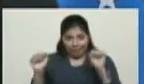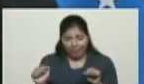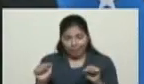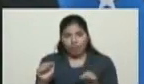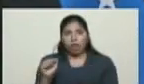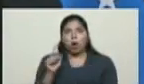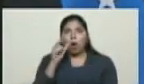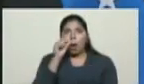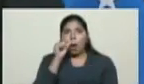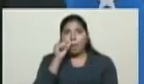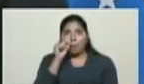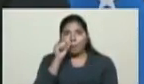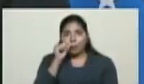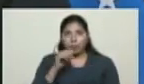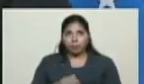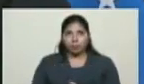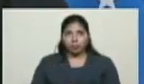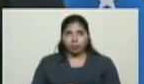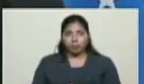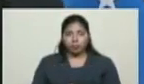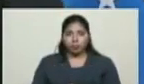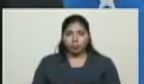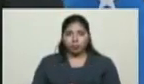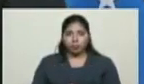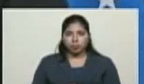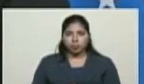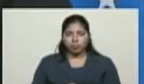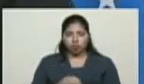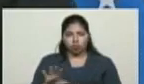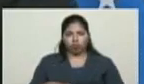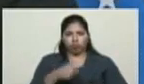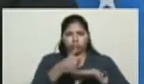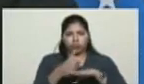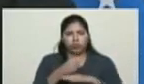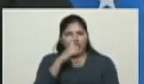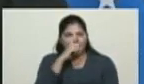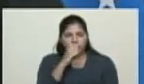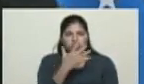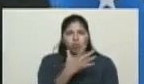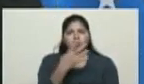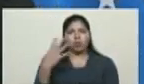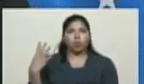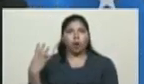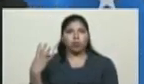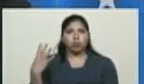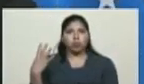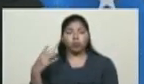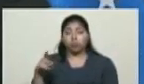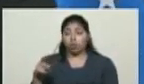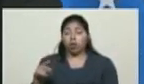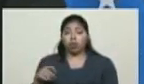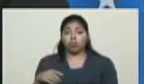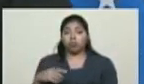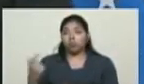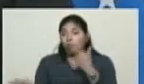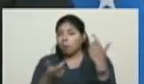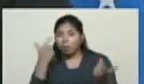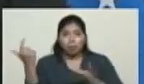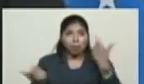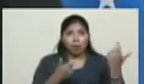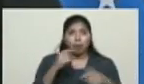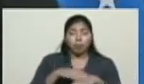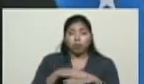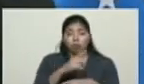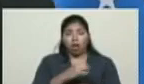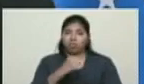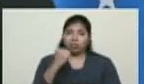Palomo, alias Aquiles, de 54 años de edad, solicitado por los delitos de magnicidio